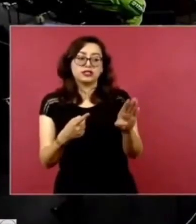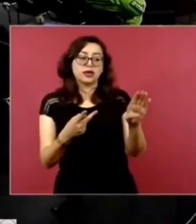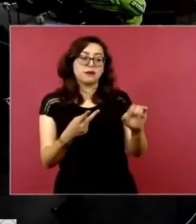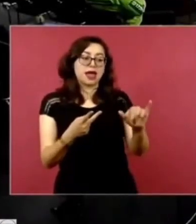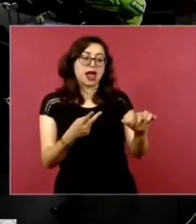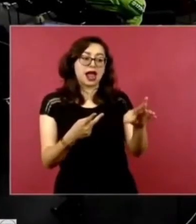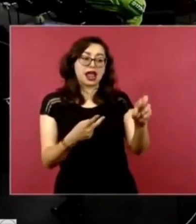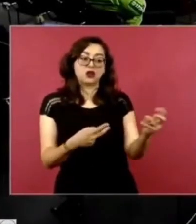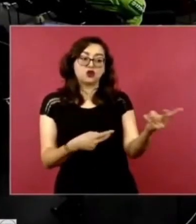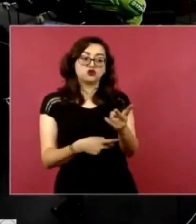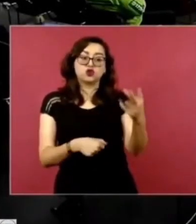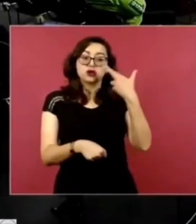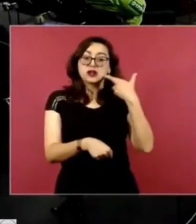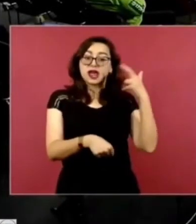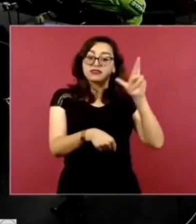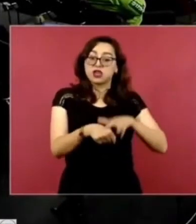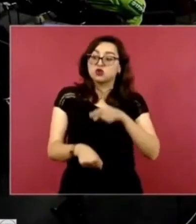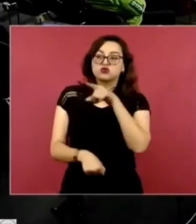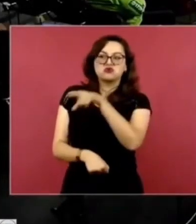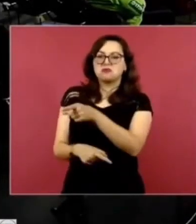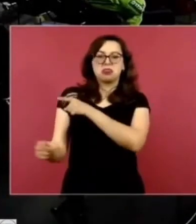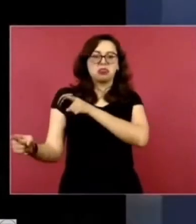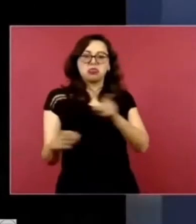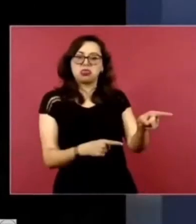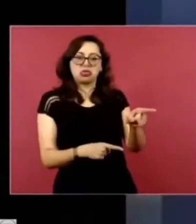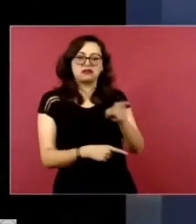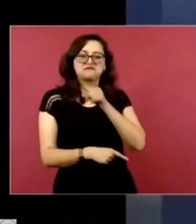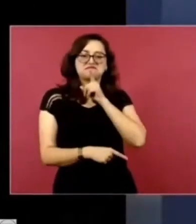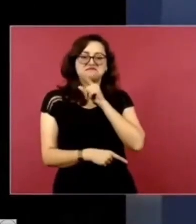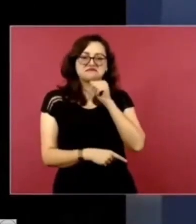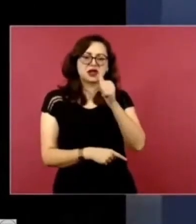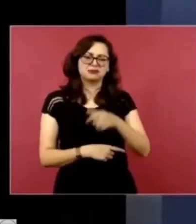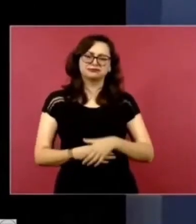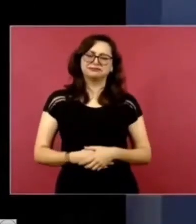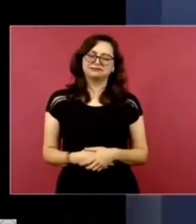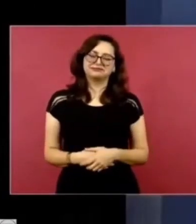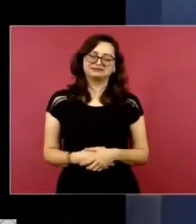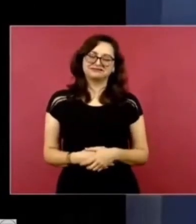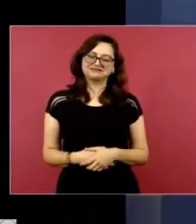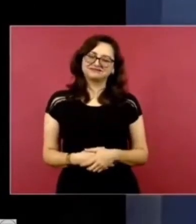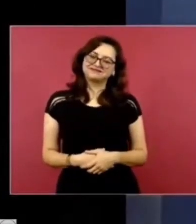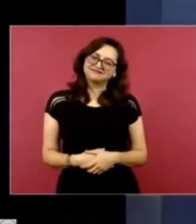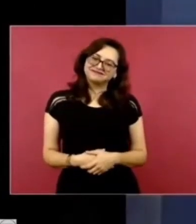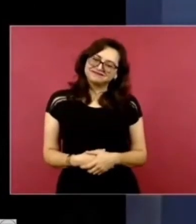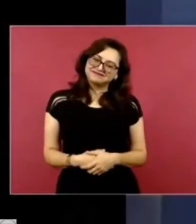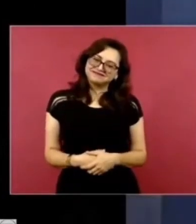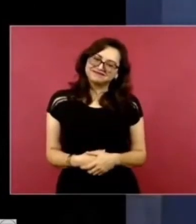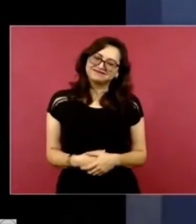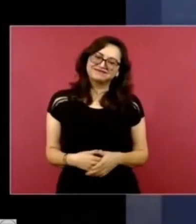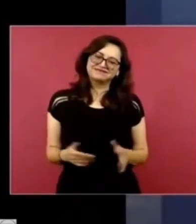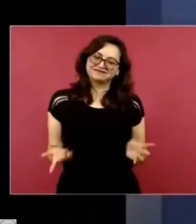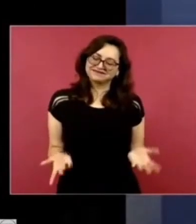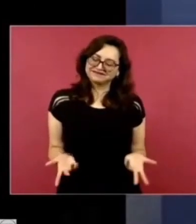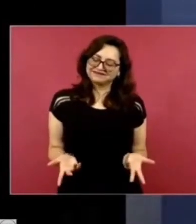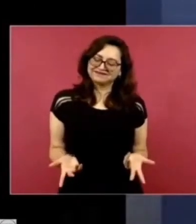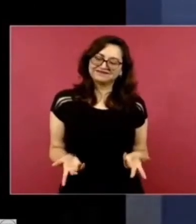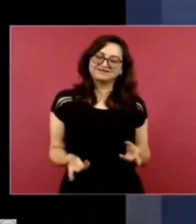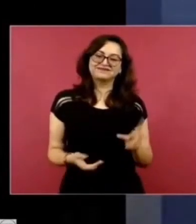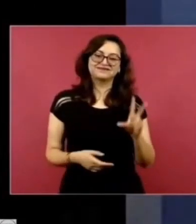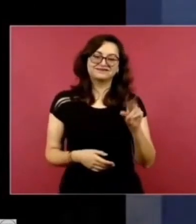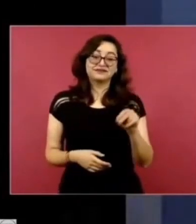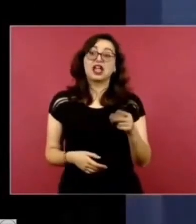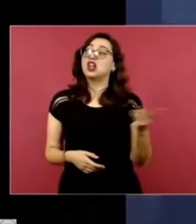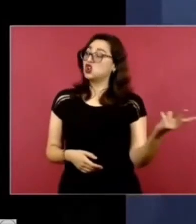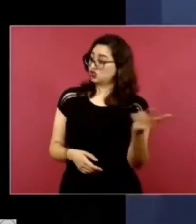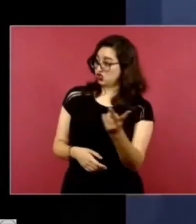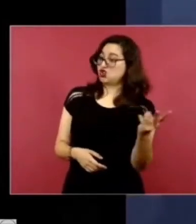Déjalo. No, ¿por qué no lo has dicho? No solo lo he dicho. No, pero así con esa contundencia. No, por eso. Es que, espérate. No. Que son unos pillos y